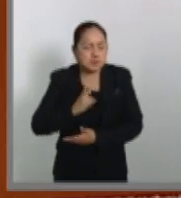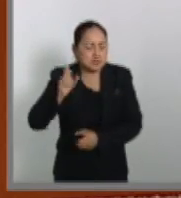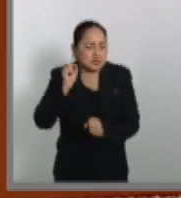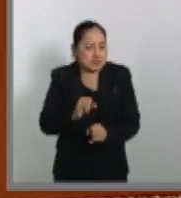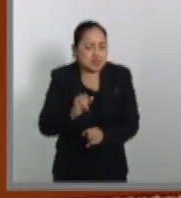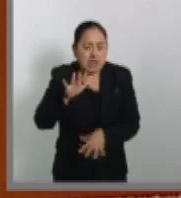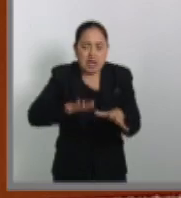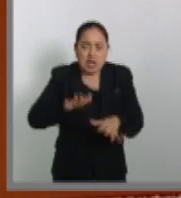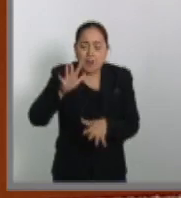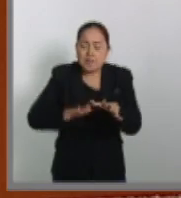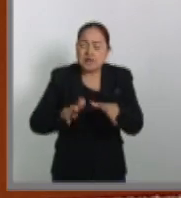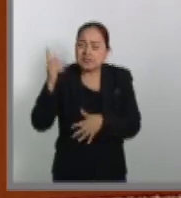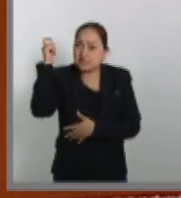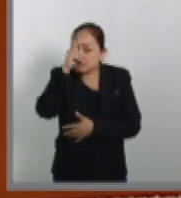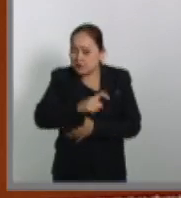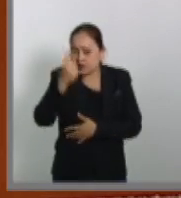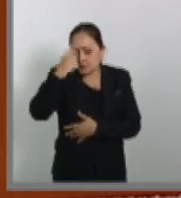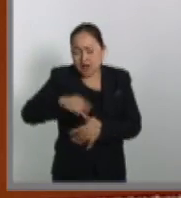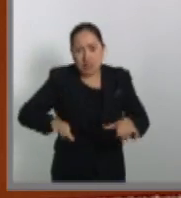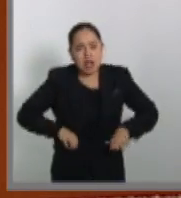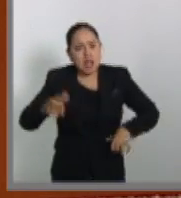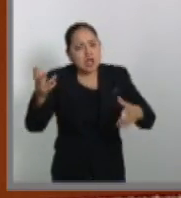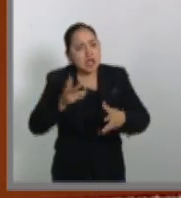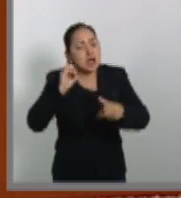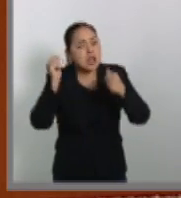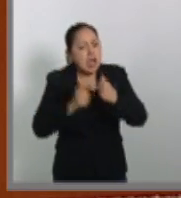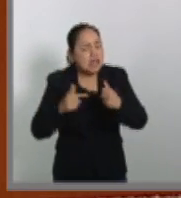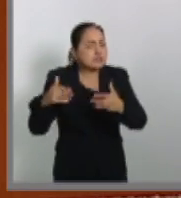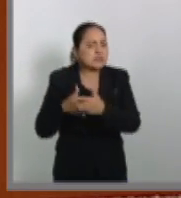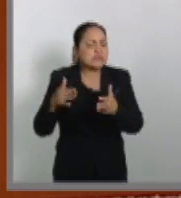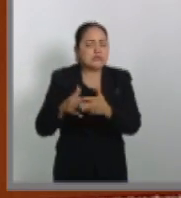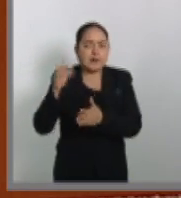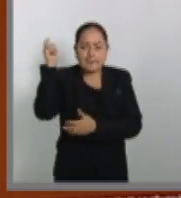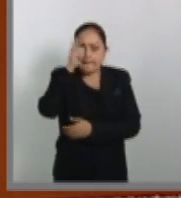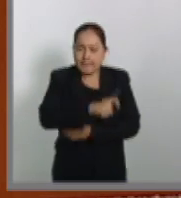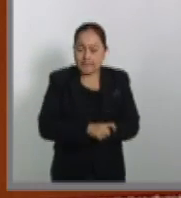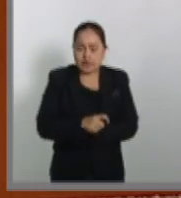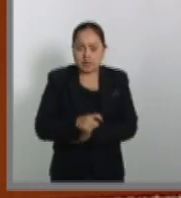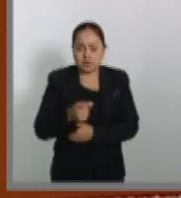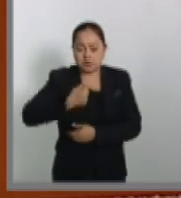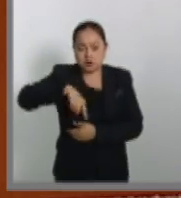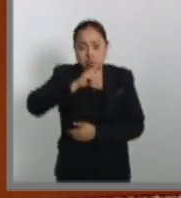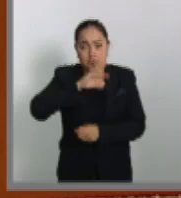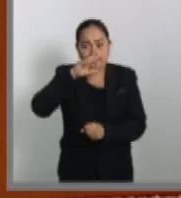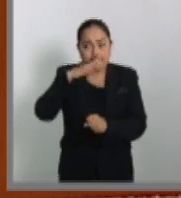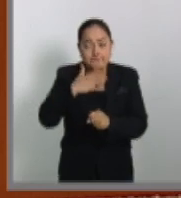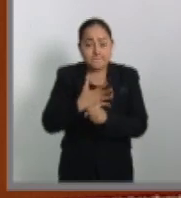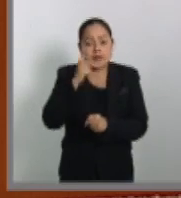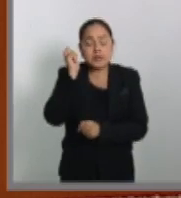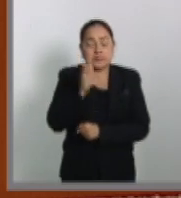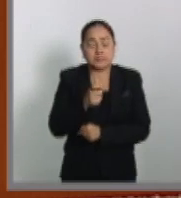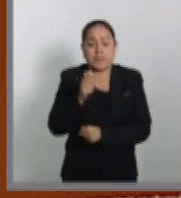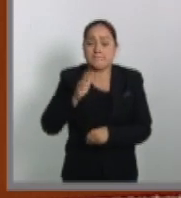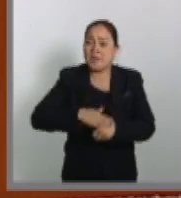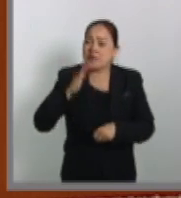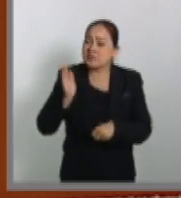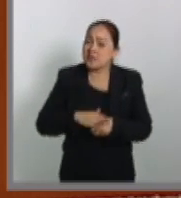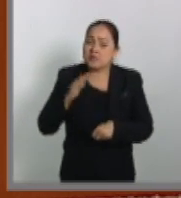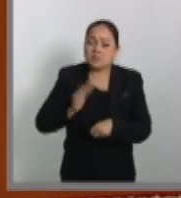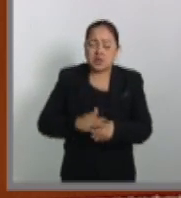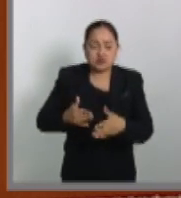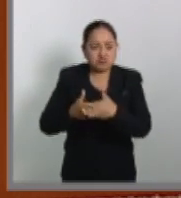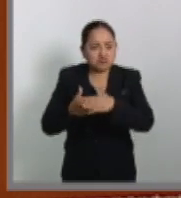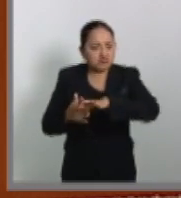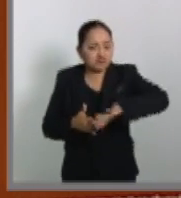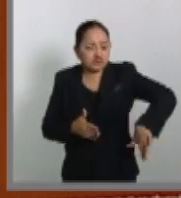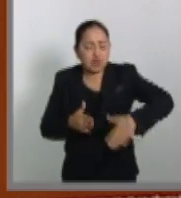ocasiones dificulta el desarrollo de las actividades más sencillas. Nuestra tarea es eliminar la mayor cantidad de barreras